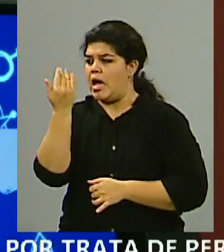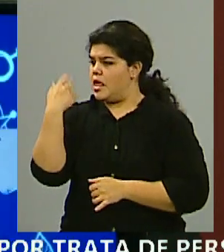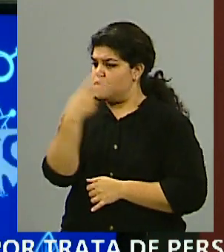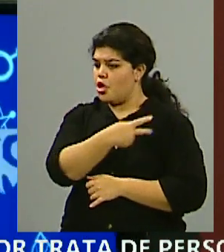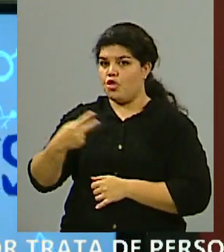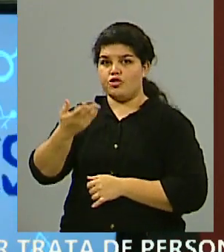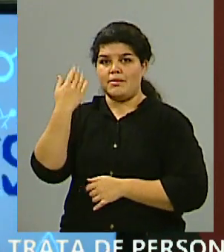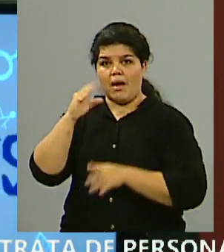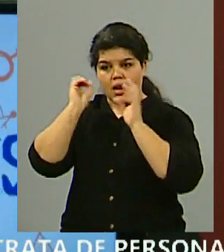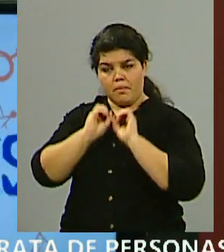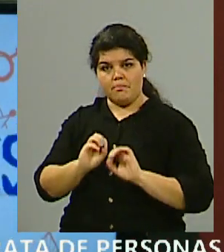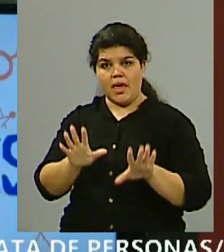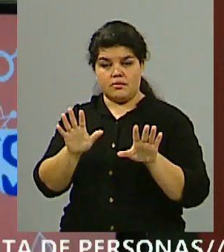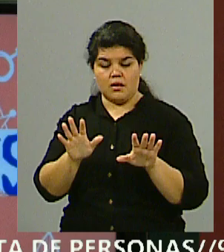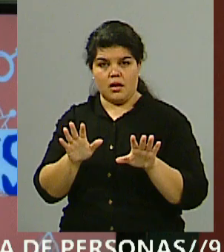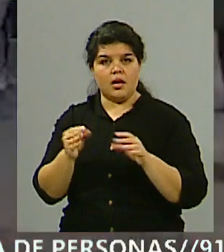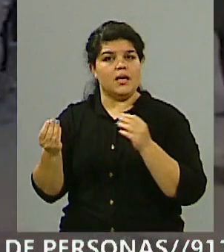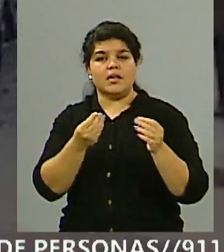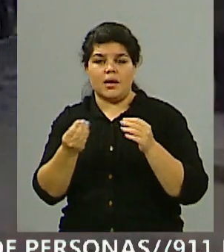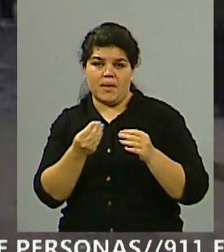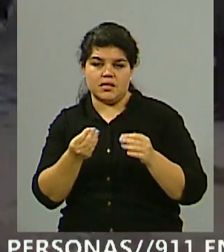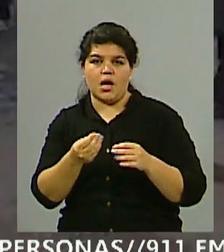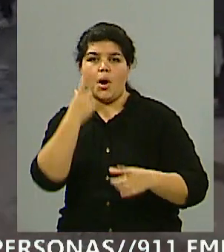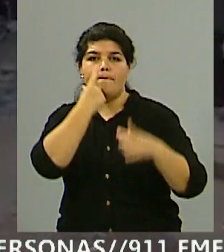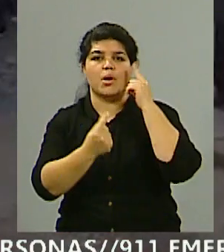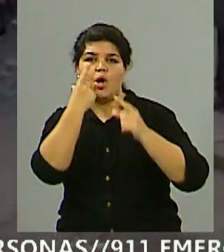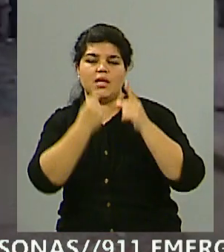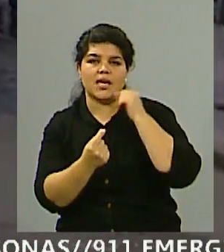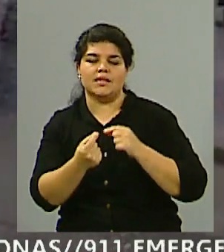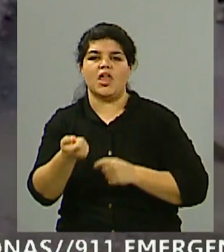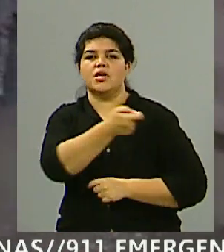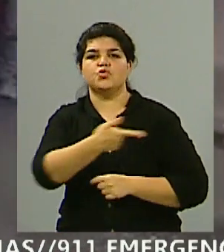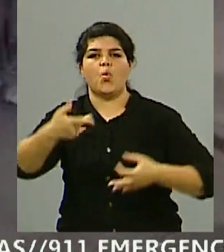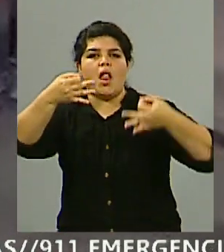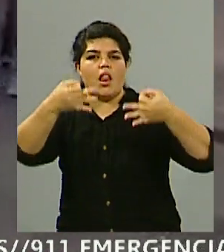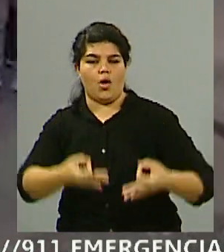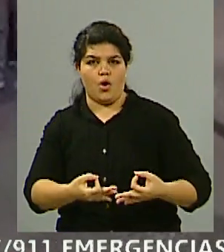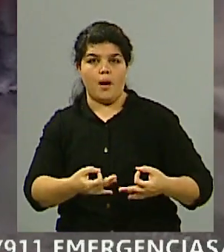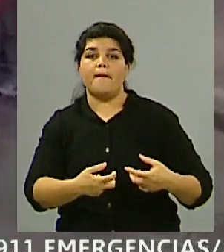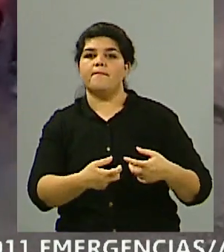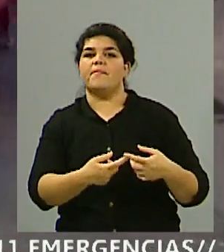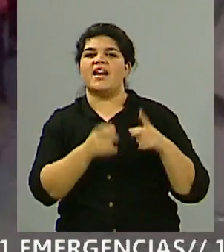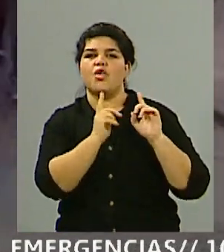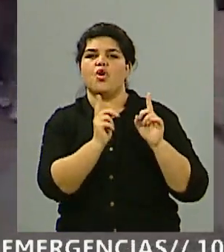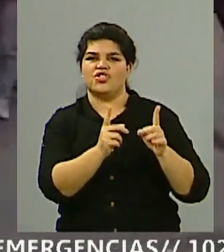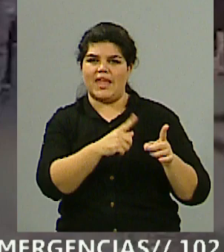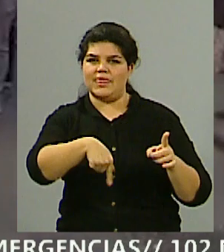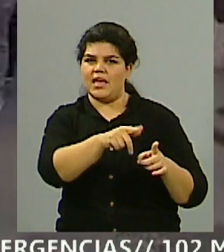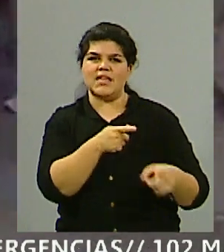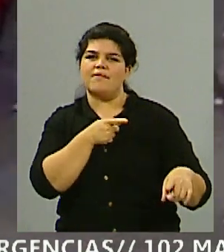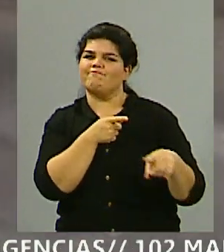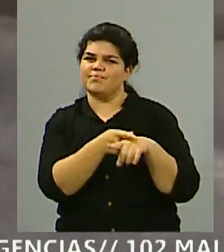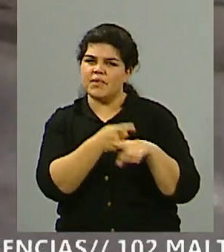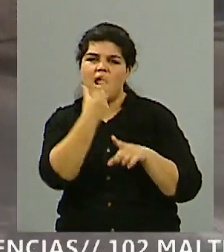atrás, en primer lugar con la protesta de los salarios dignos para docentes. Claro. Estamos hablando de